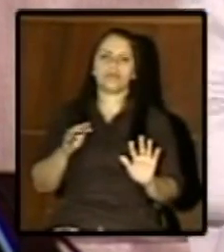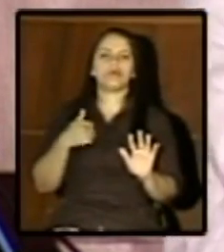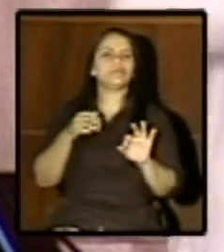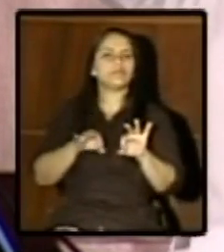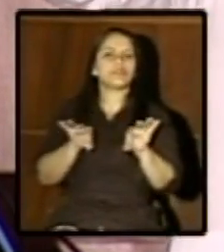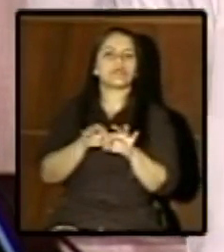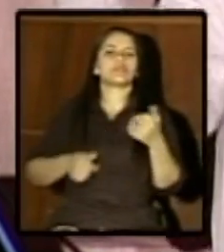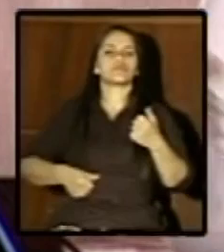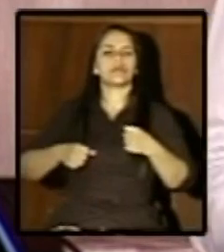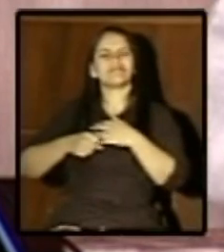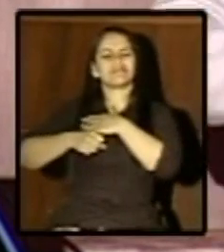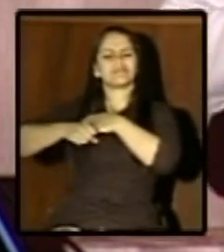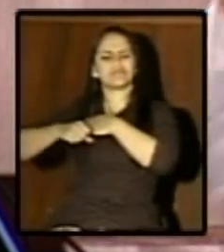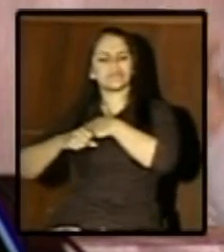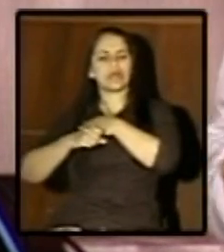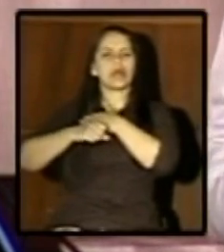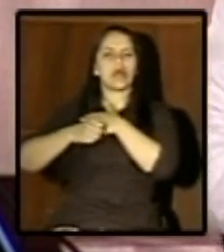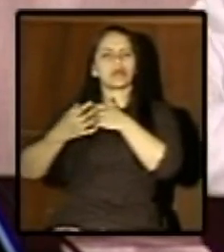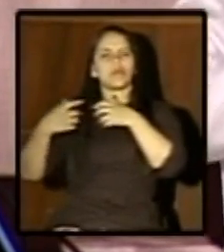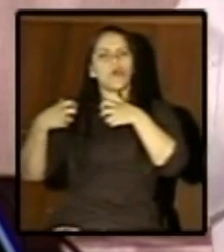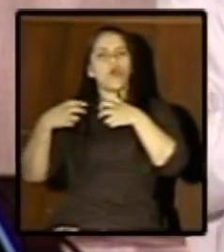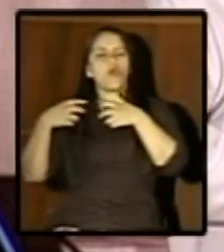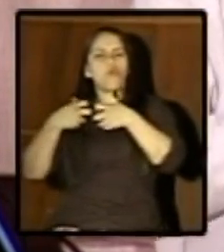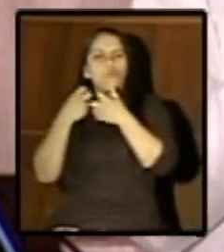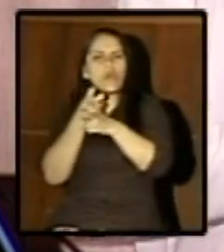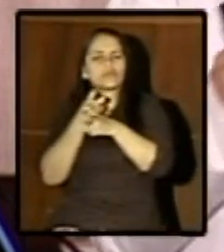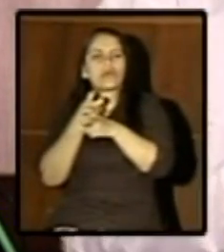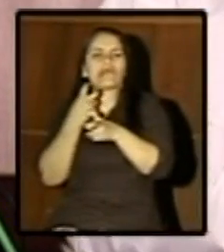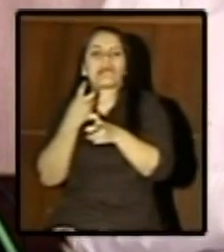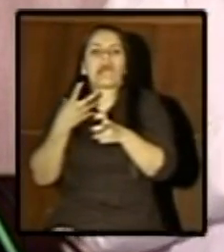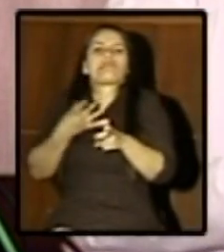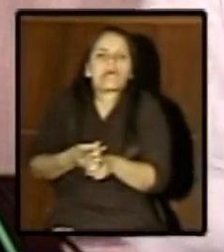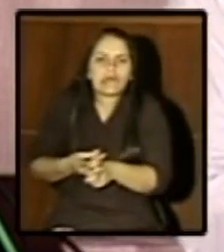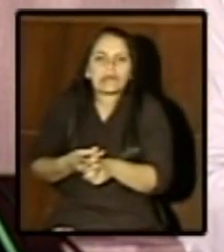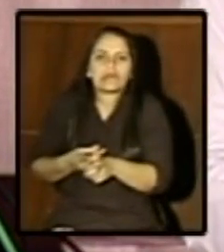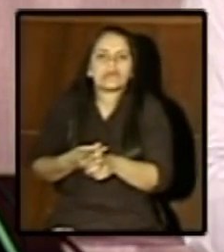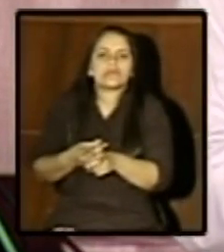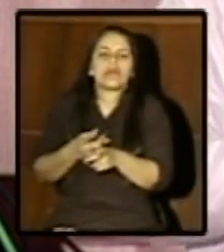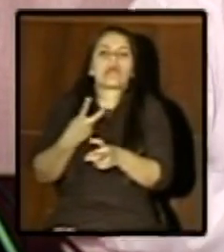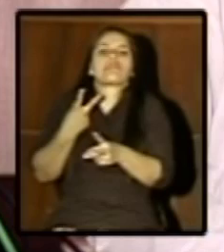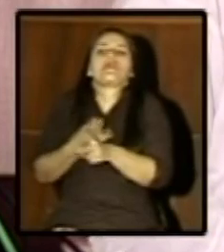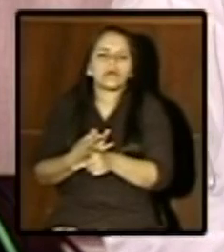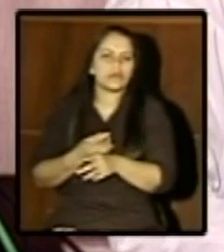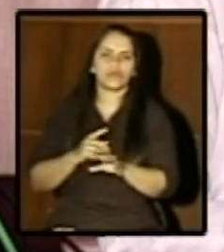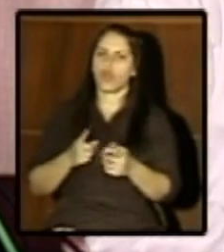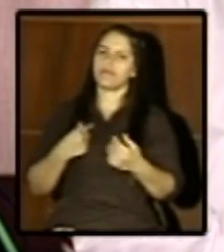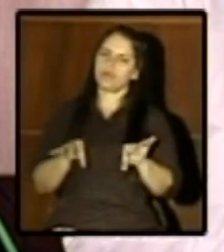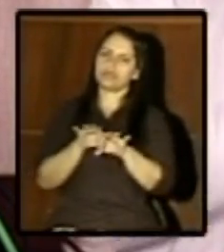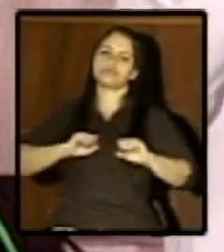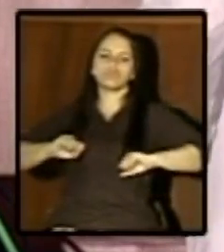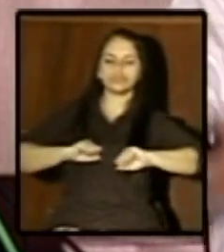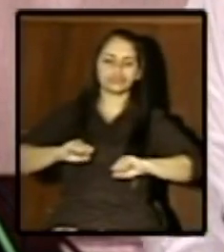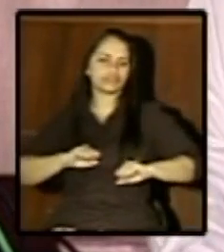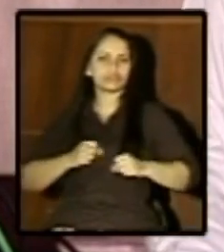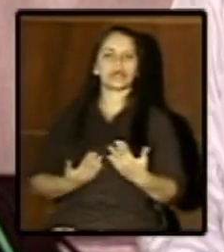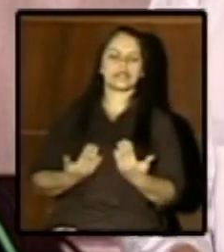grupo tendinoso que está inflamado. Entonces puede que el paciente salga más adolorido, pero lo que pretendemos es que estire, que la cápsula no